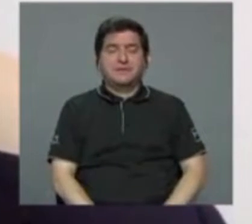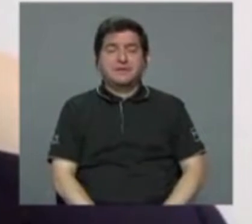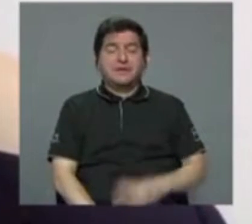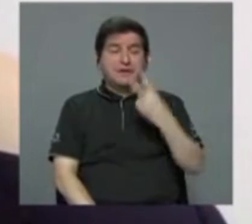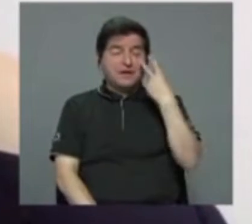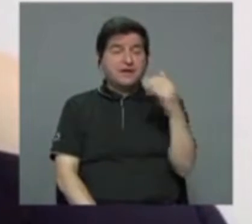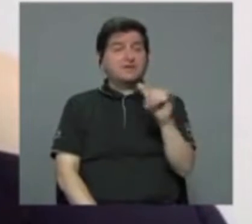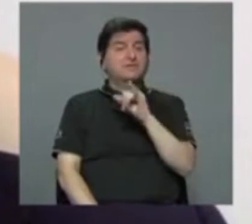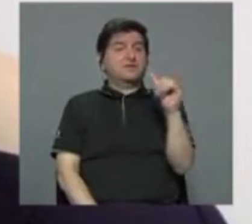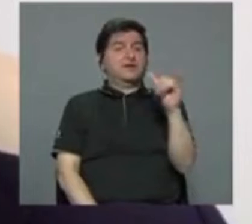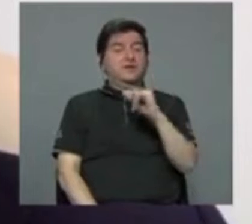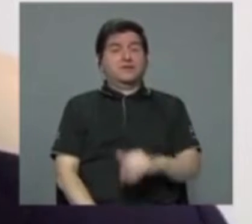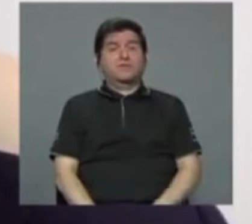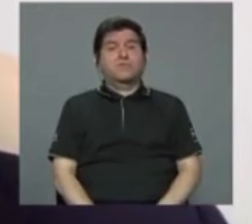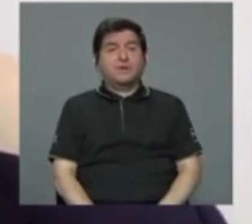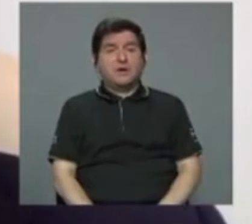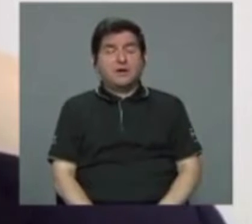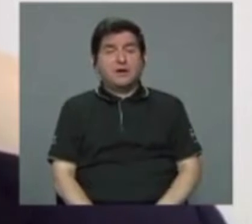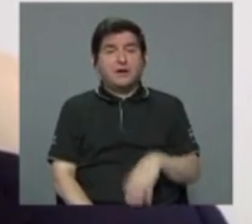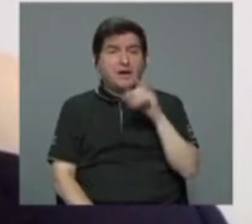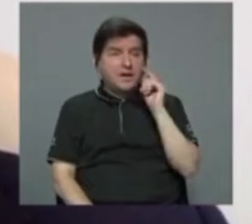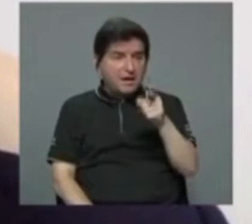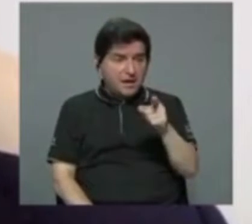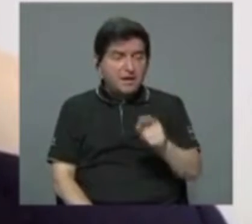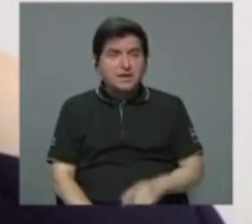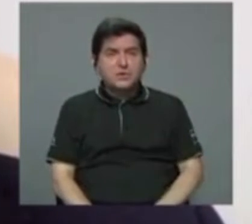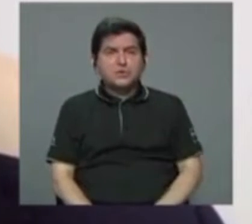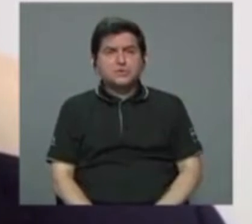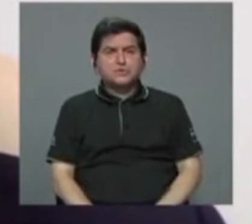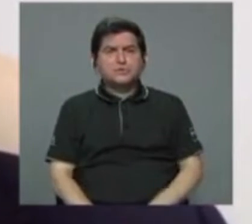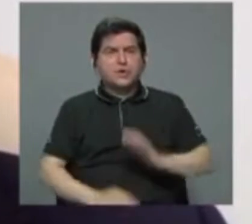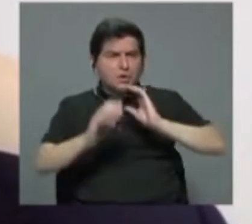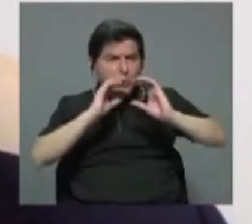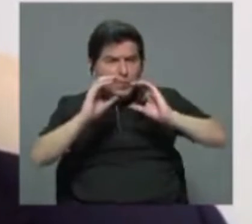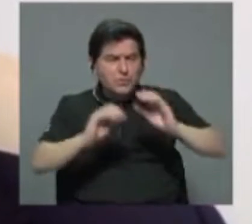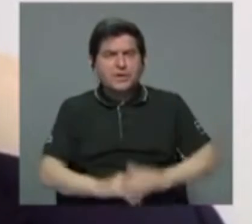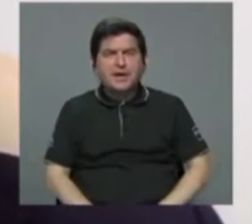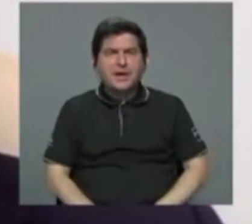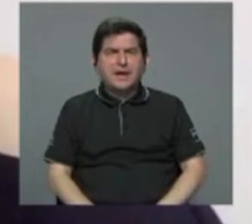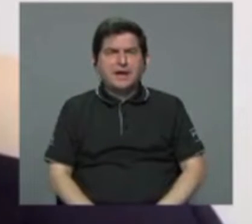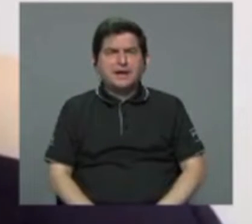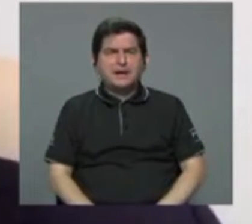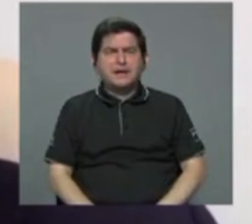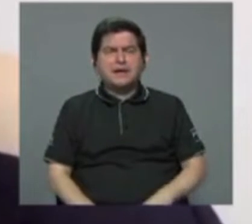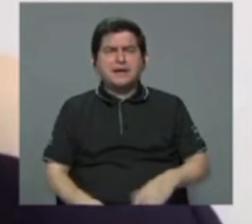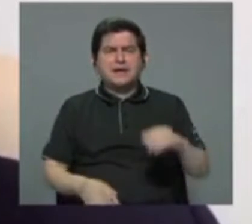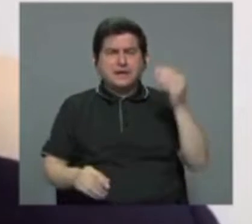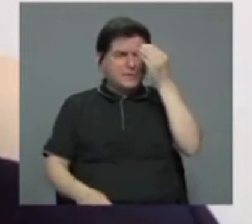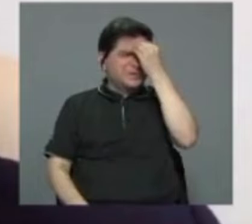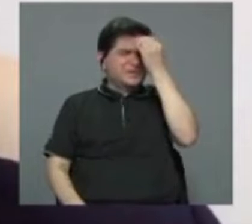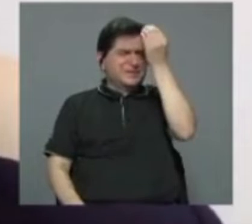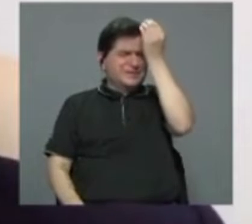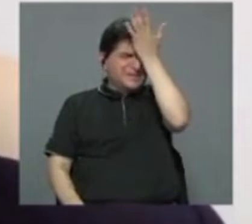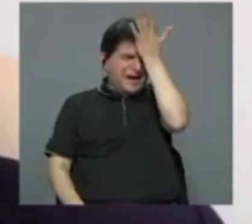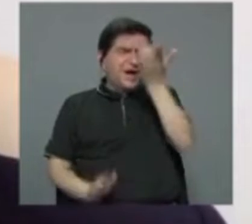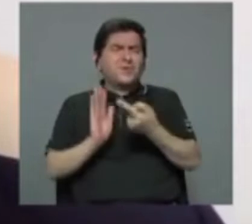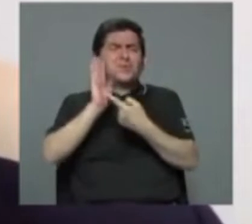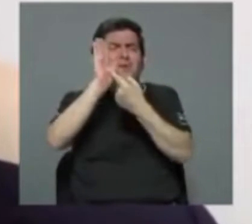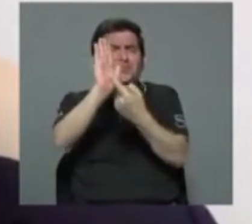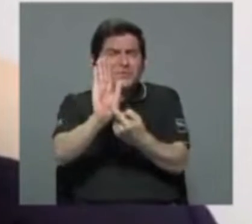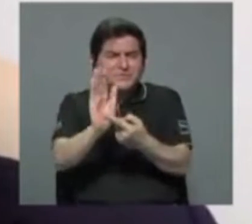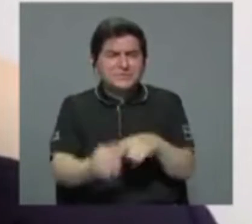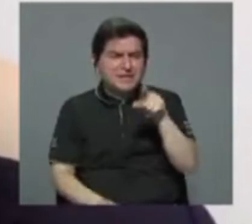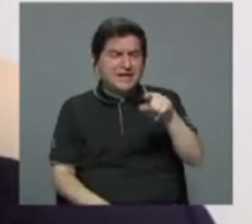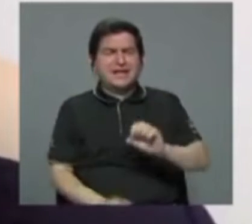visto cómo transmiten, cómo generaron grandísimos traumas por vivir